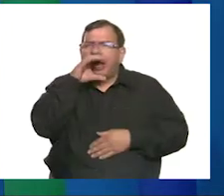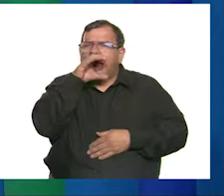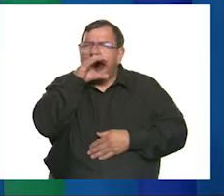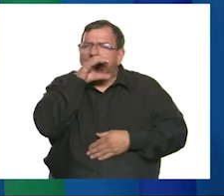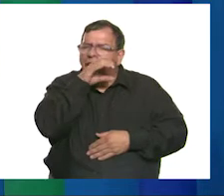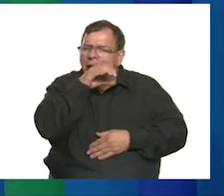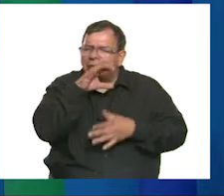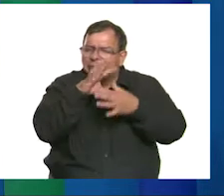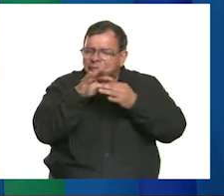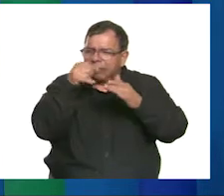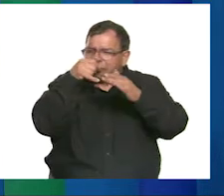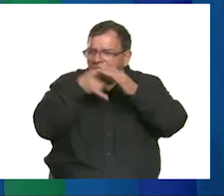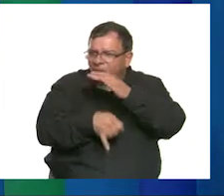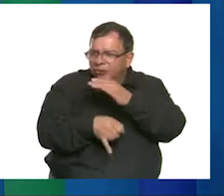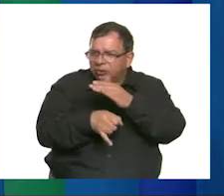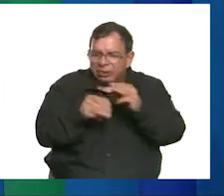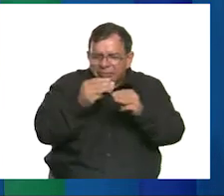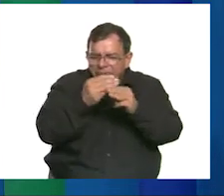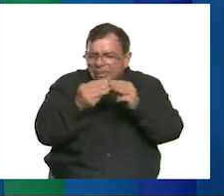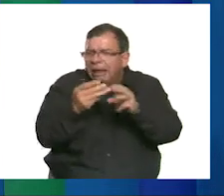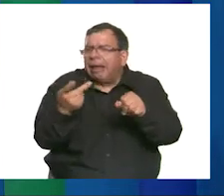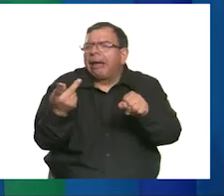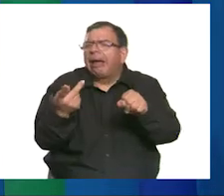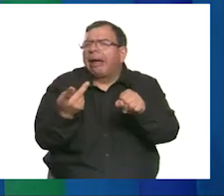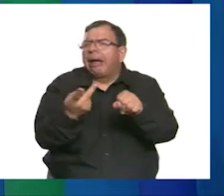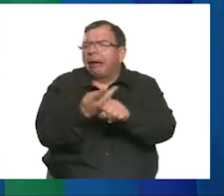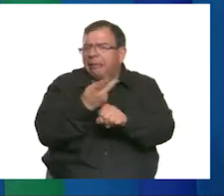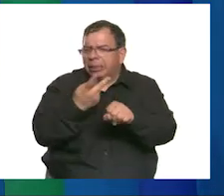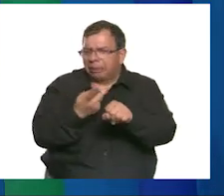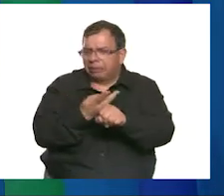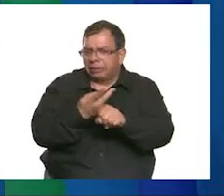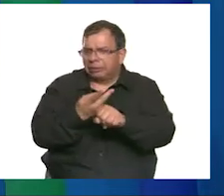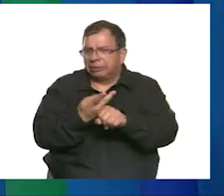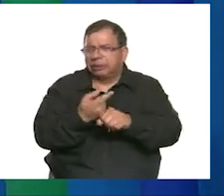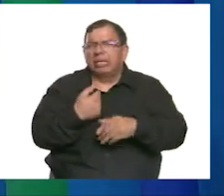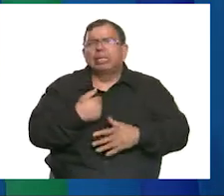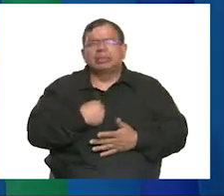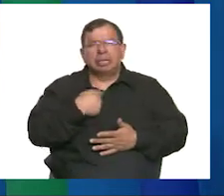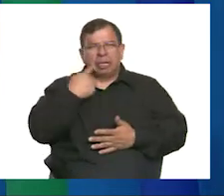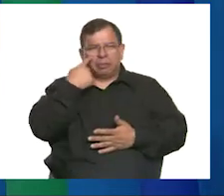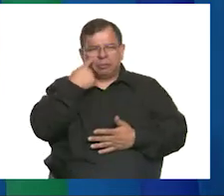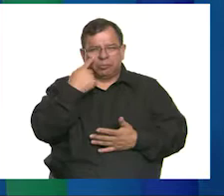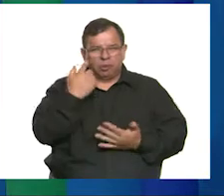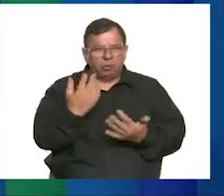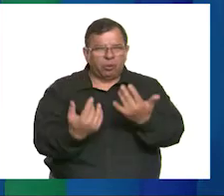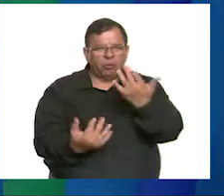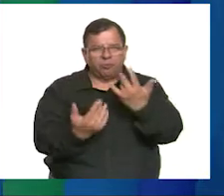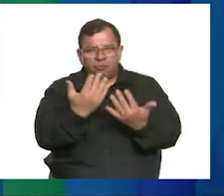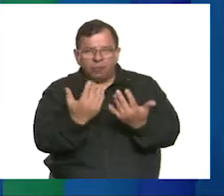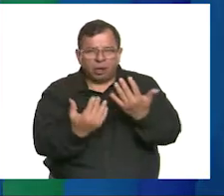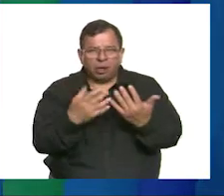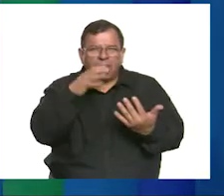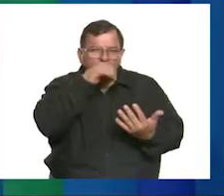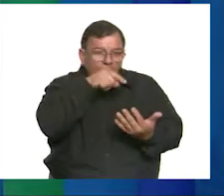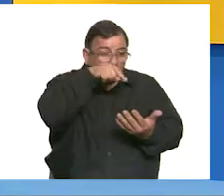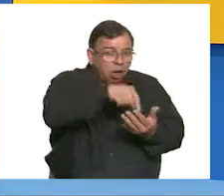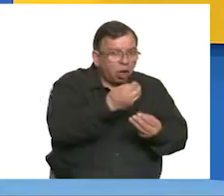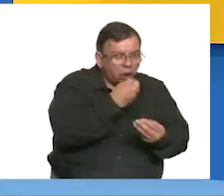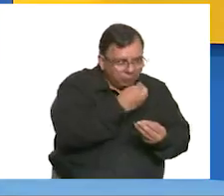de algunos de sus efectos en los materiales, aunque ya nos dimos cuenta cuál es el efecto del fuego y el calor en los